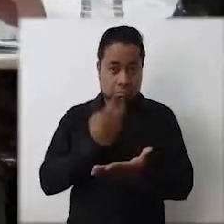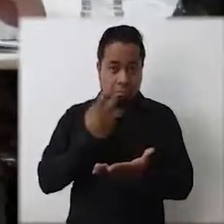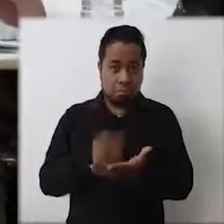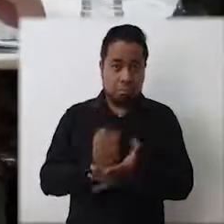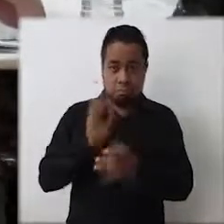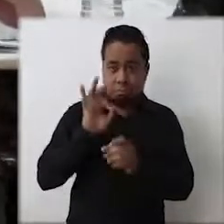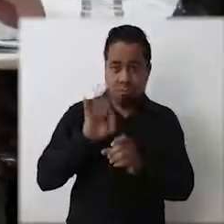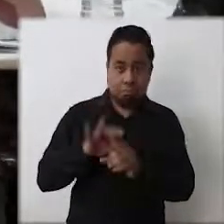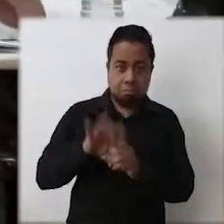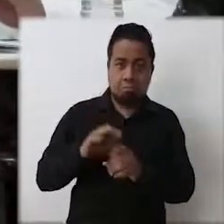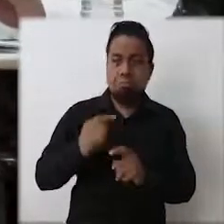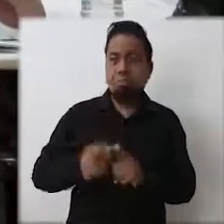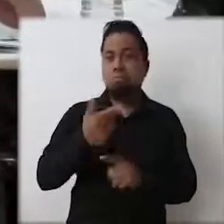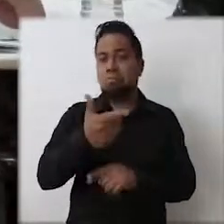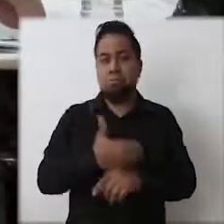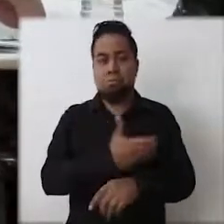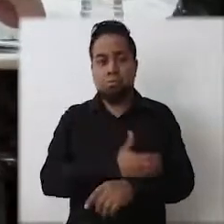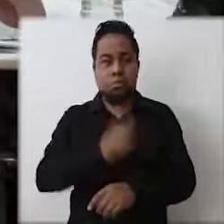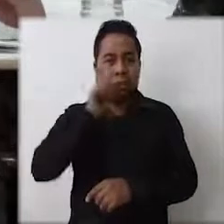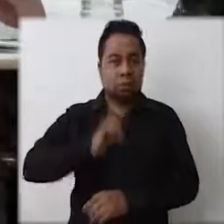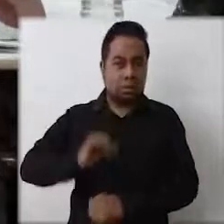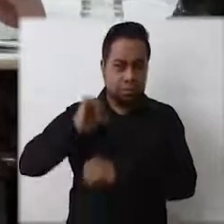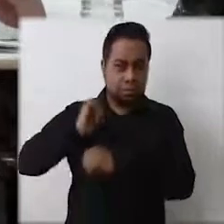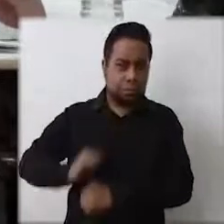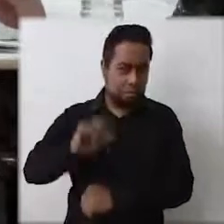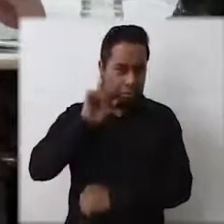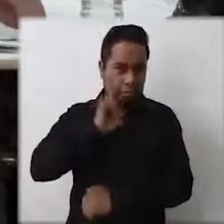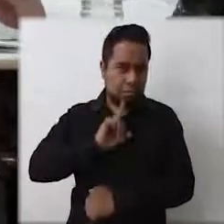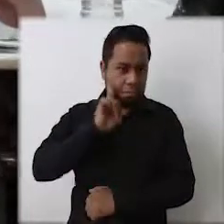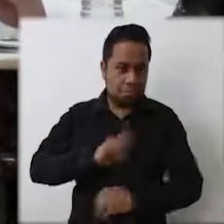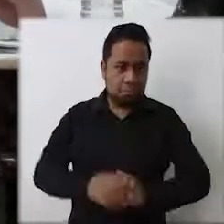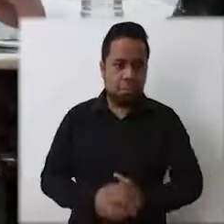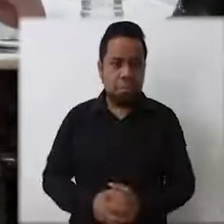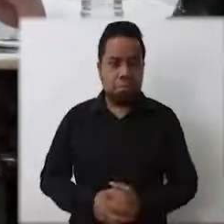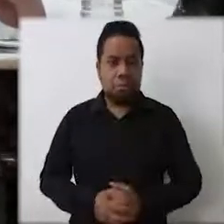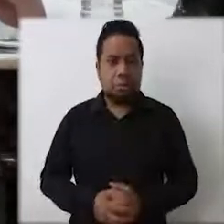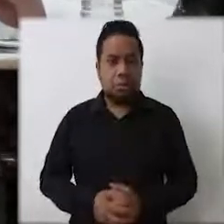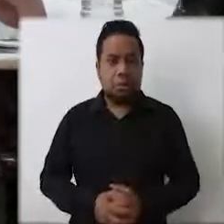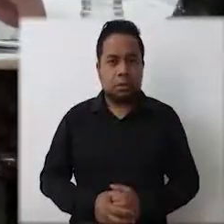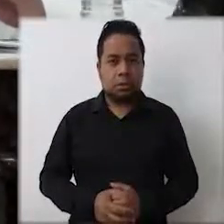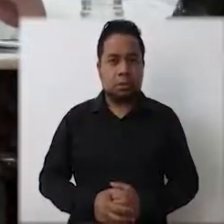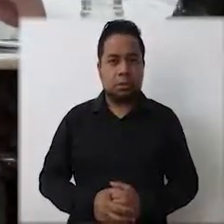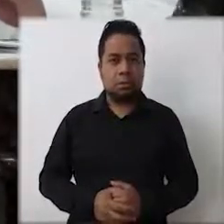realizar un acto conmemorativo digno de un